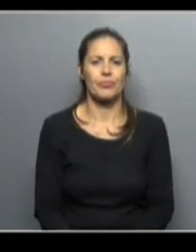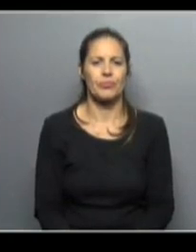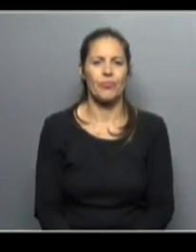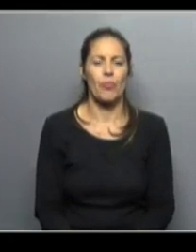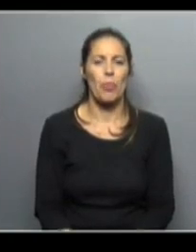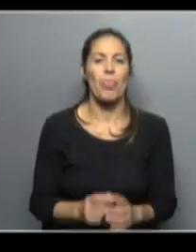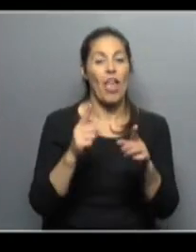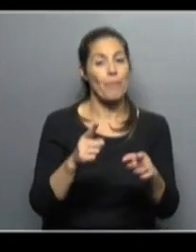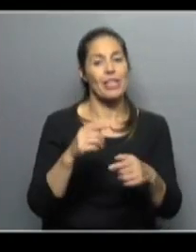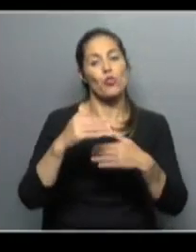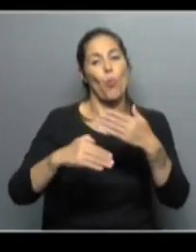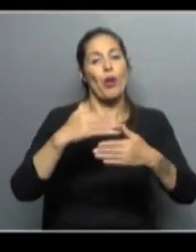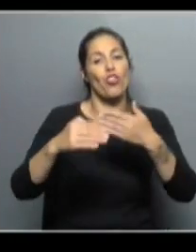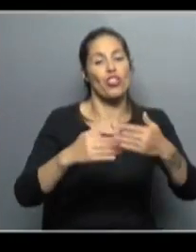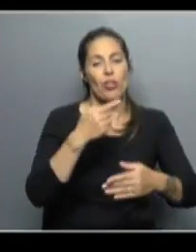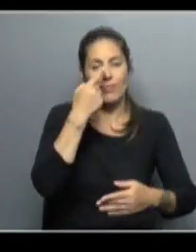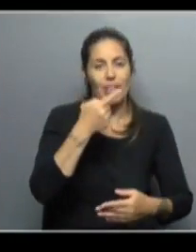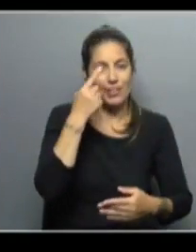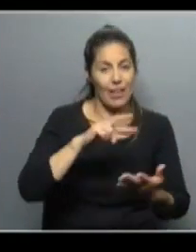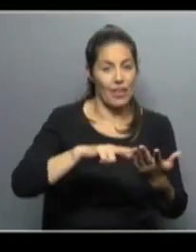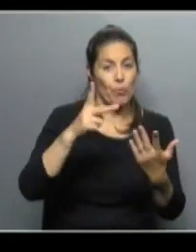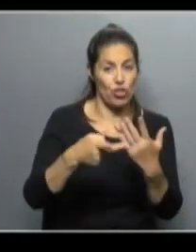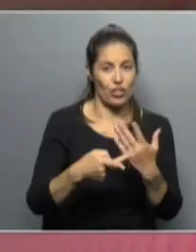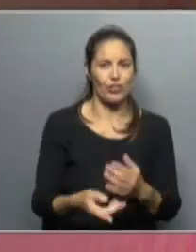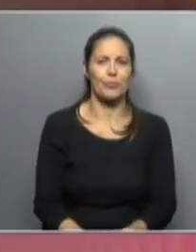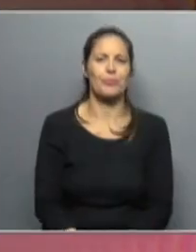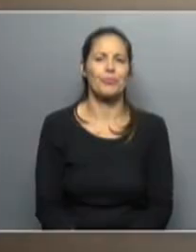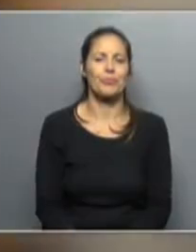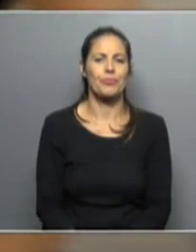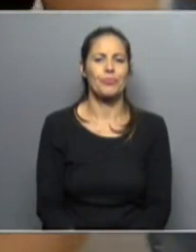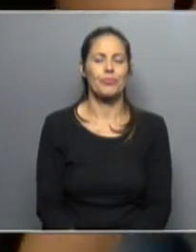También es todo un proceso interesante ese proyecto.